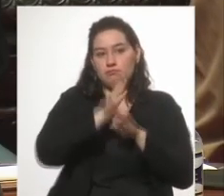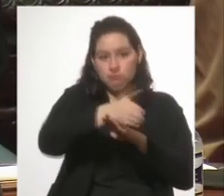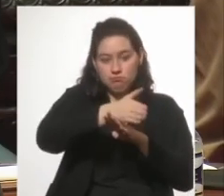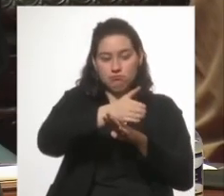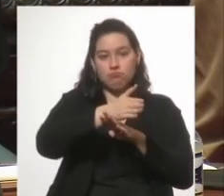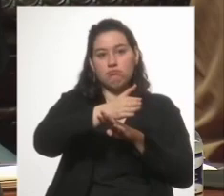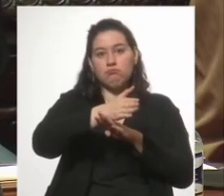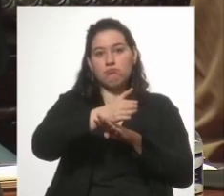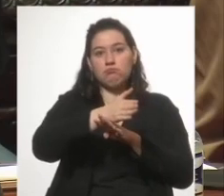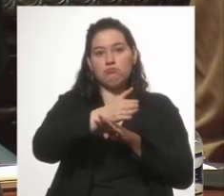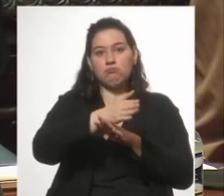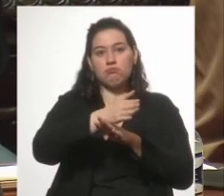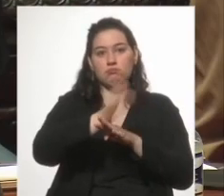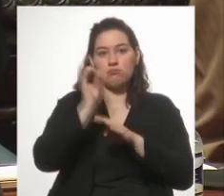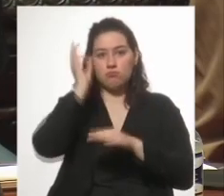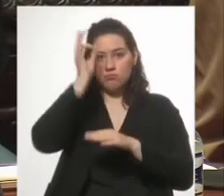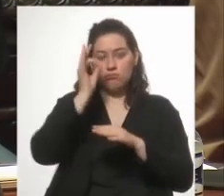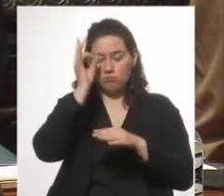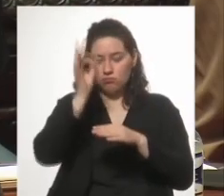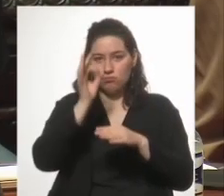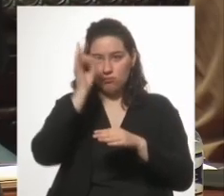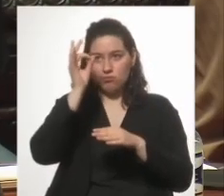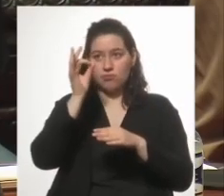sea, en el caso de los fueros,